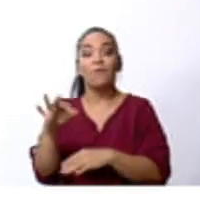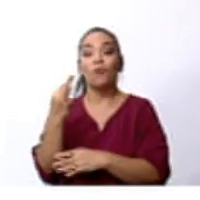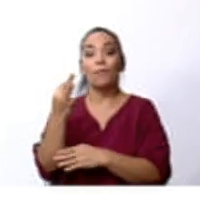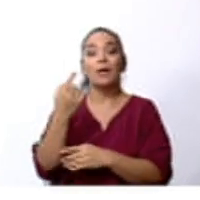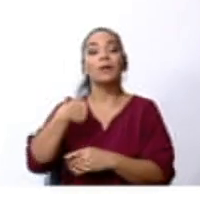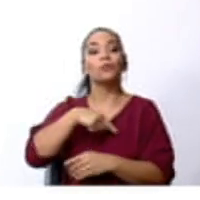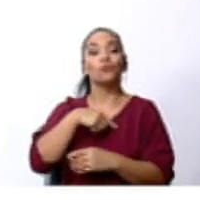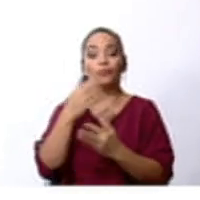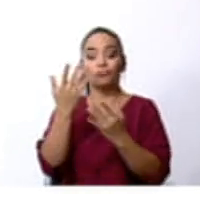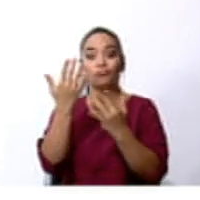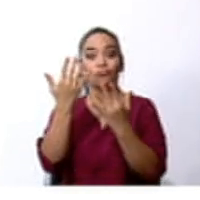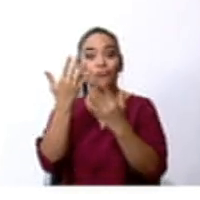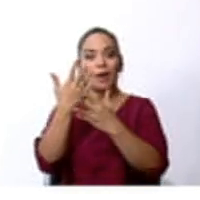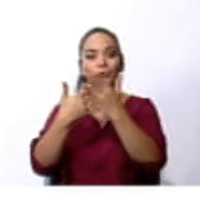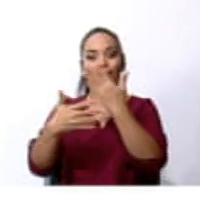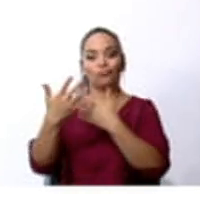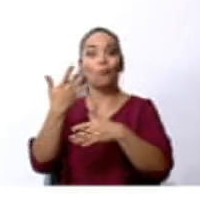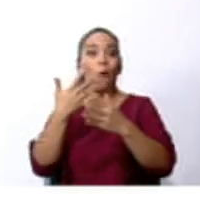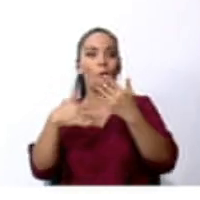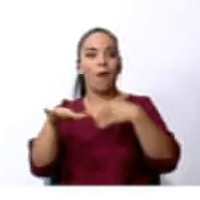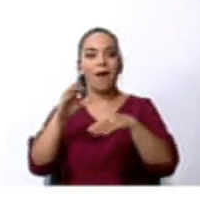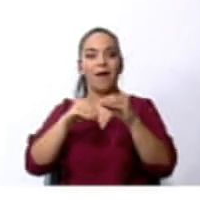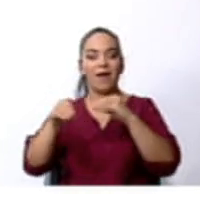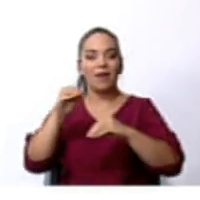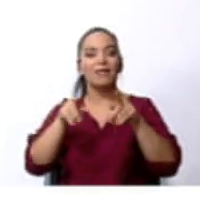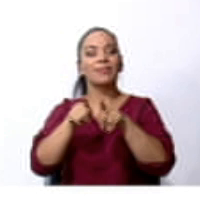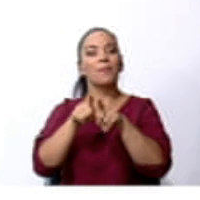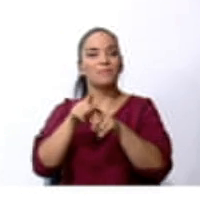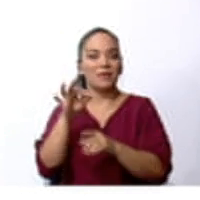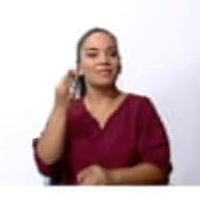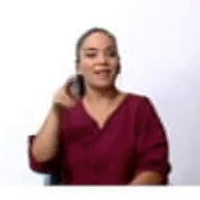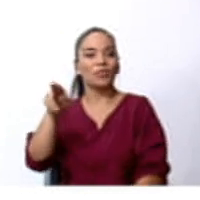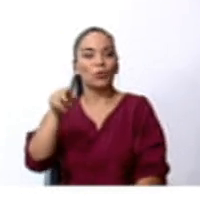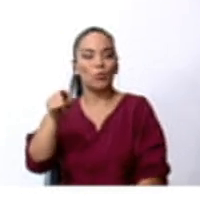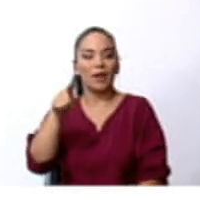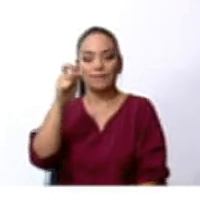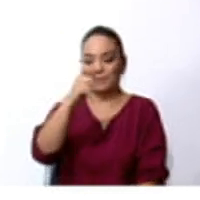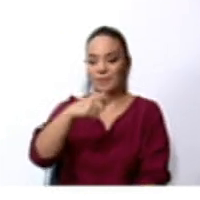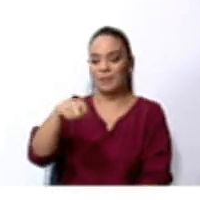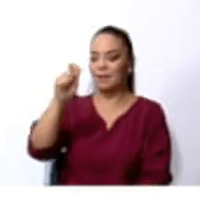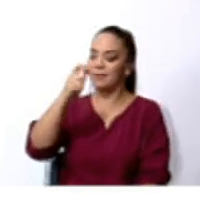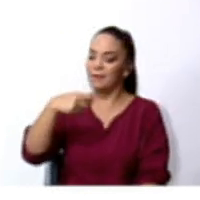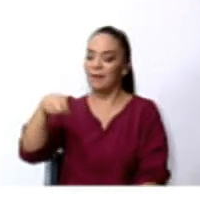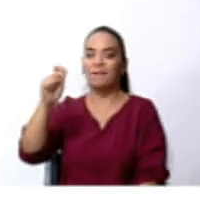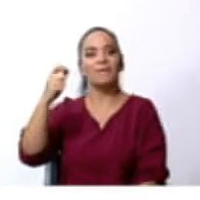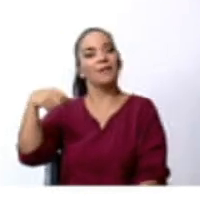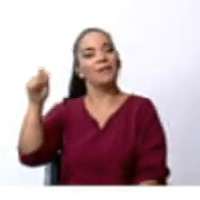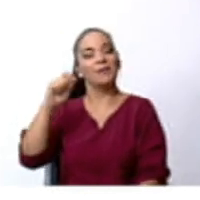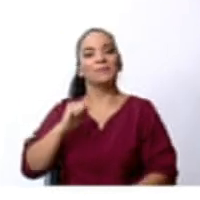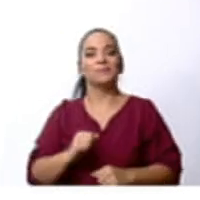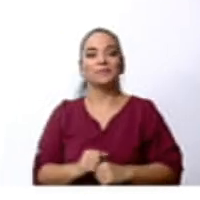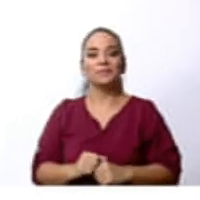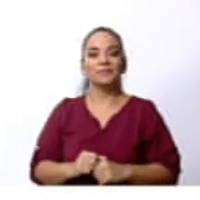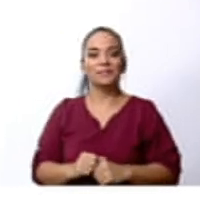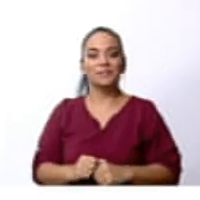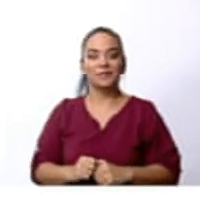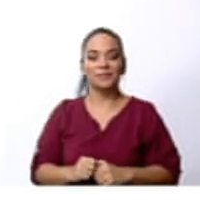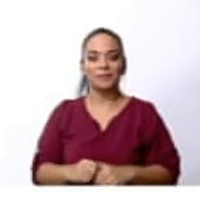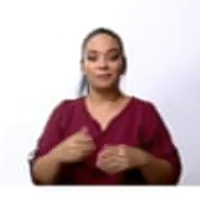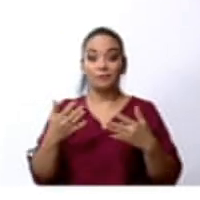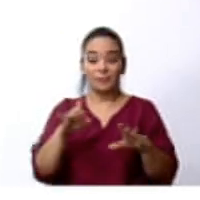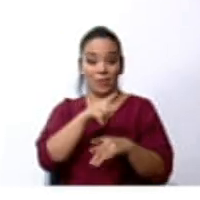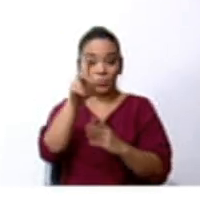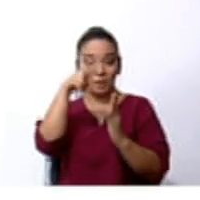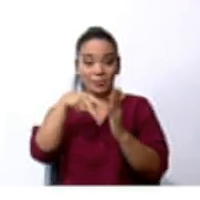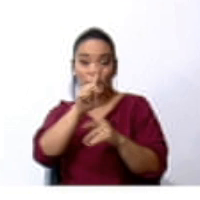movemos las manos y también es una forma muy natural de al escribir la que tiene la letra cursiva. ¿Ya la